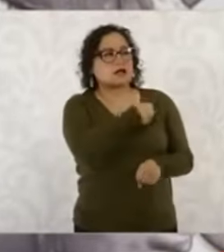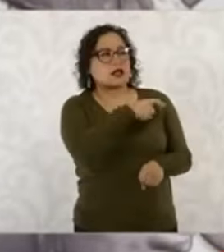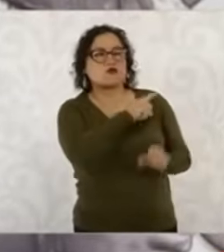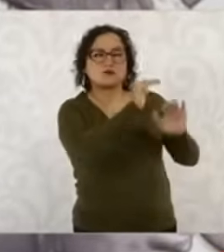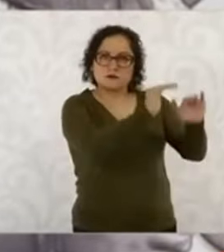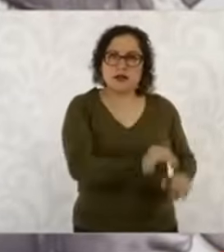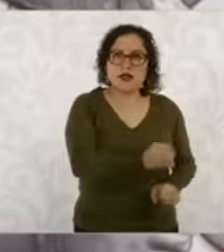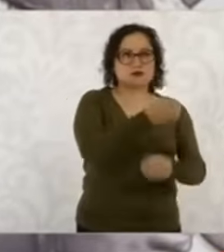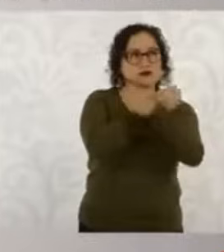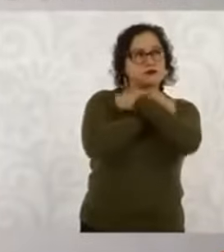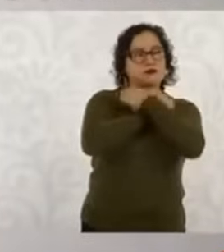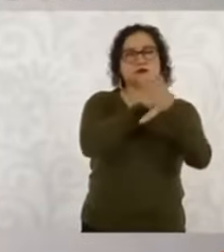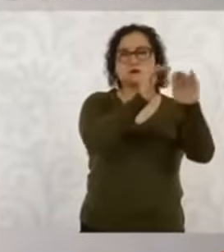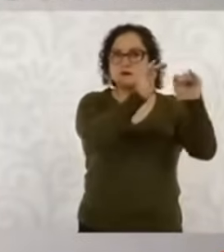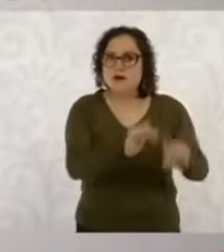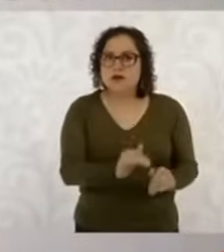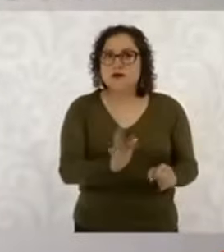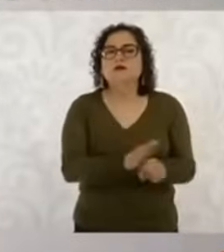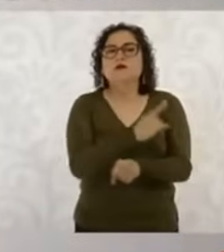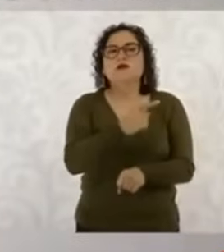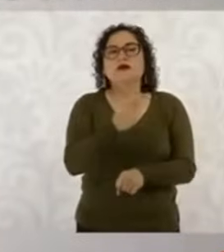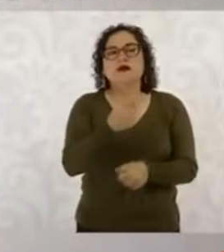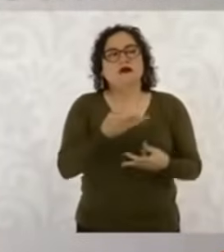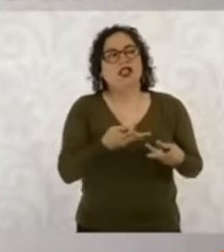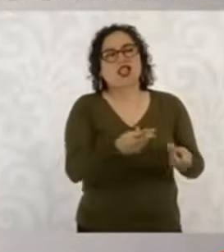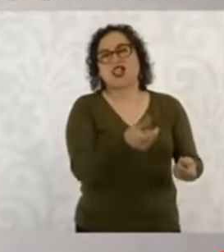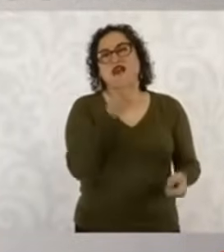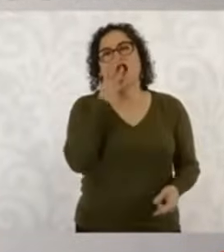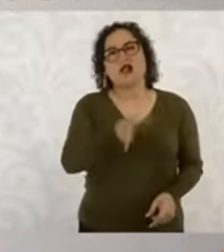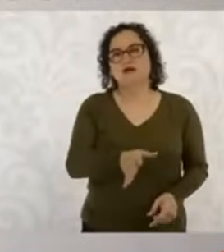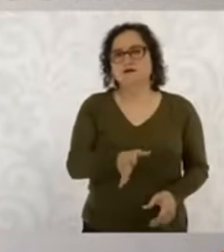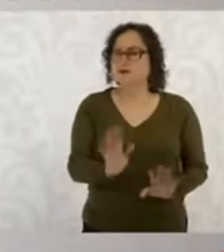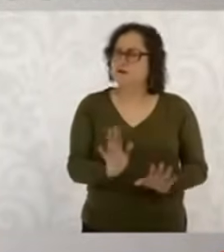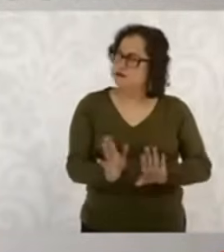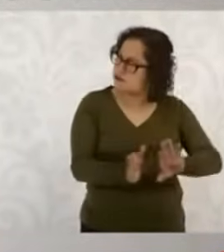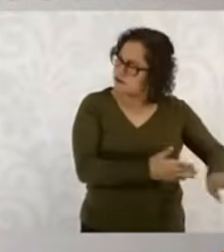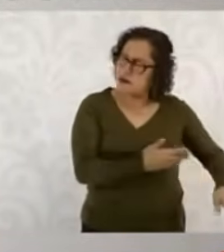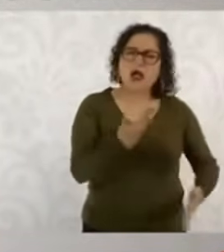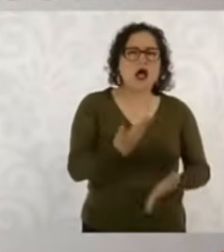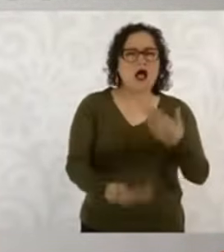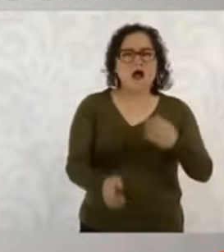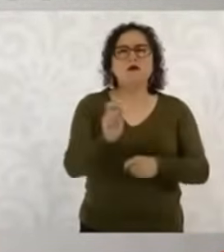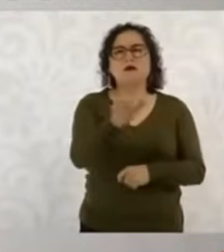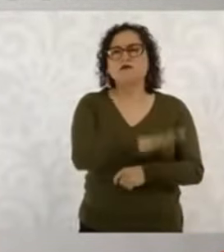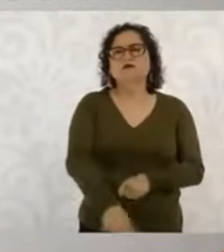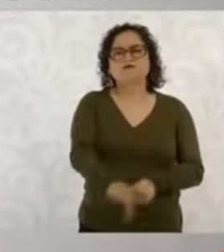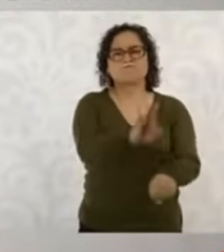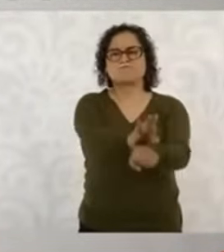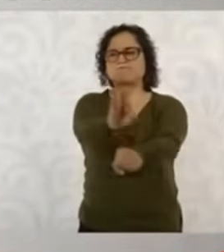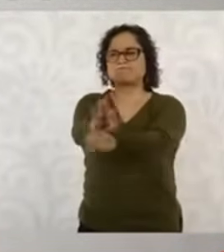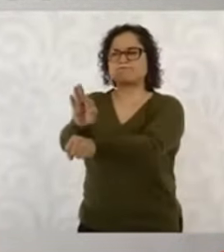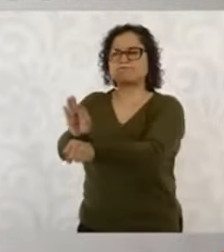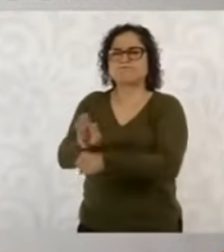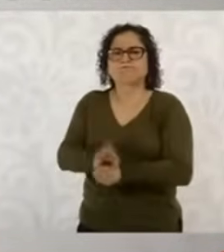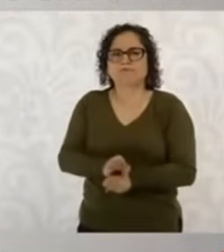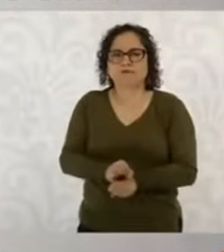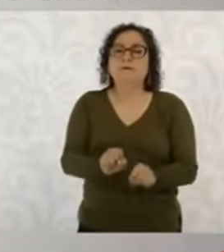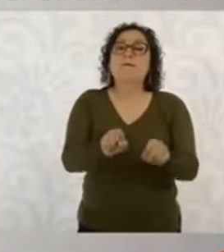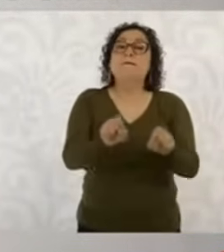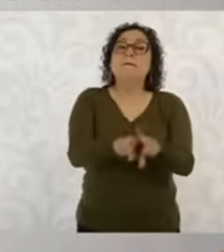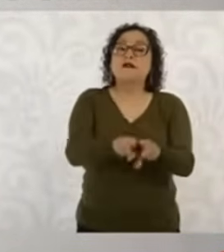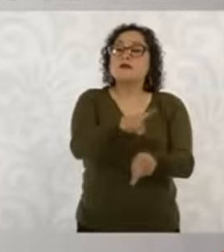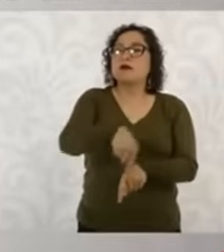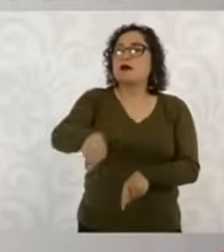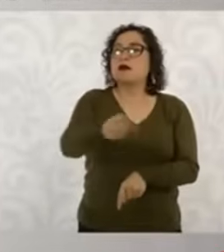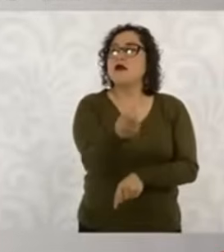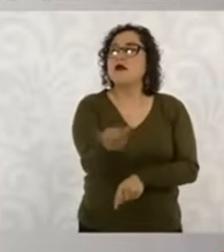no, todo eso está garantizado y aumenta. Seguridad, que también andan diciendo que disminuye. No, lo que pasa es que ahora sale